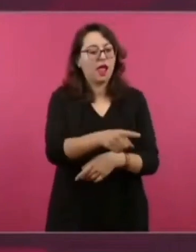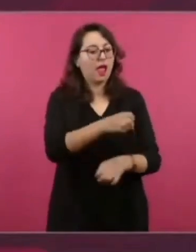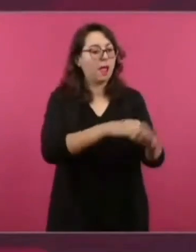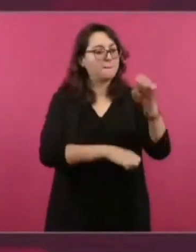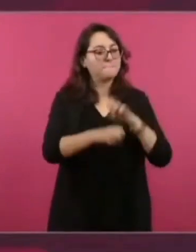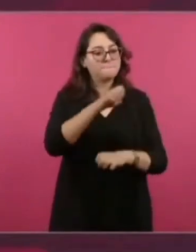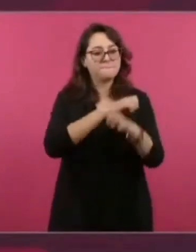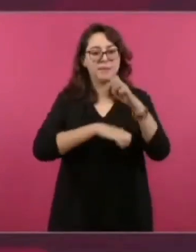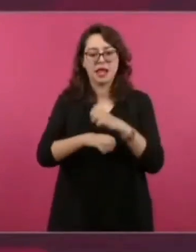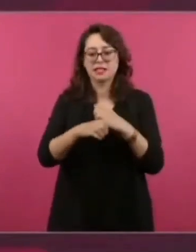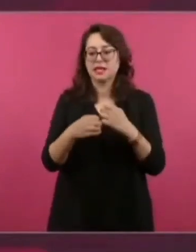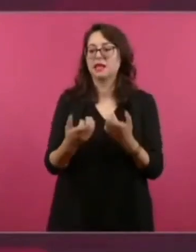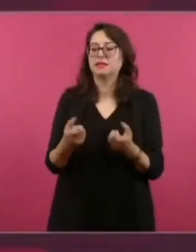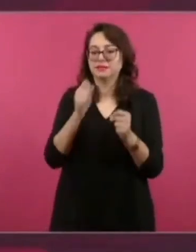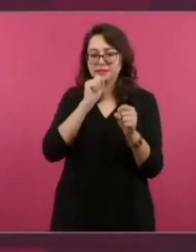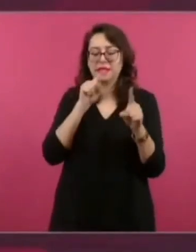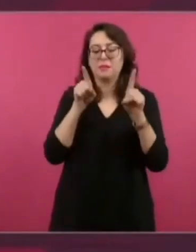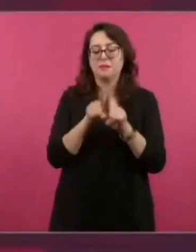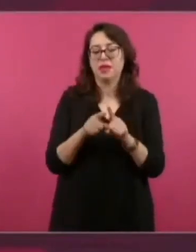Esta